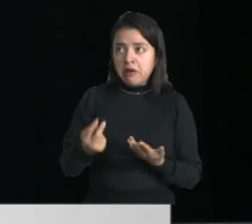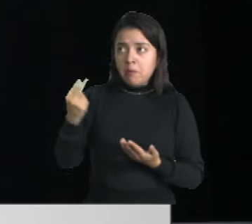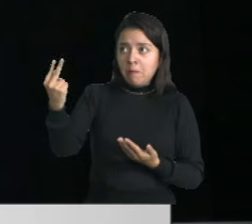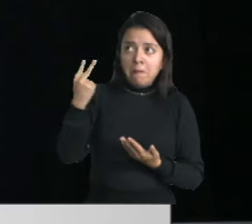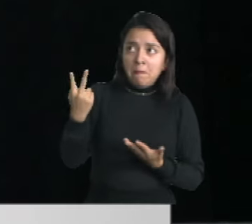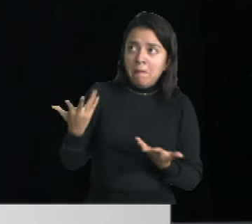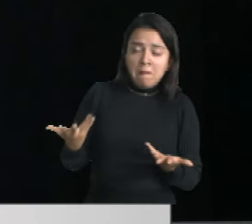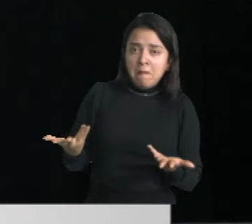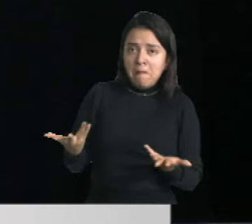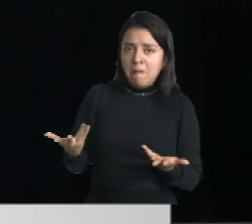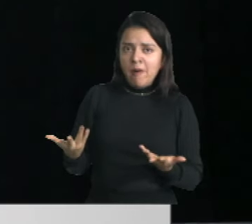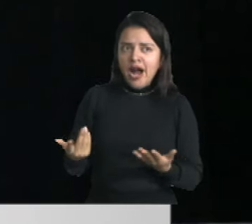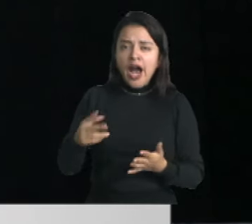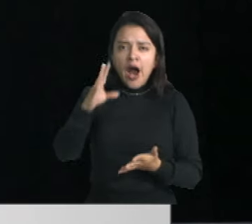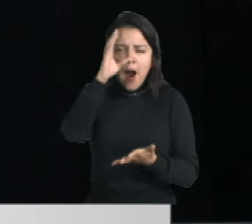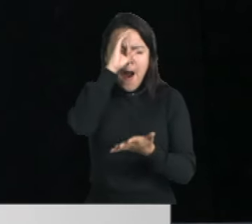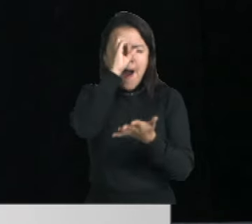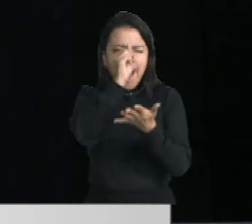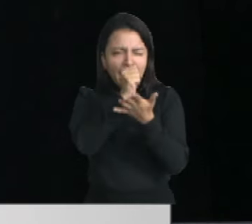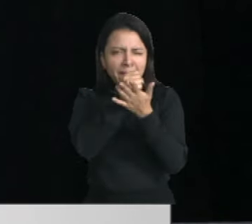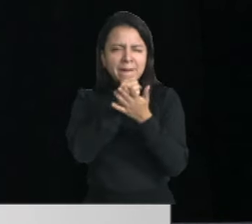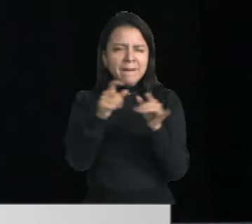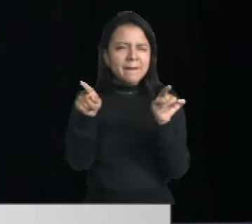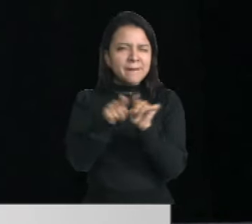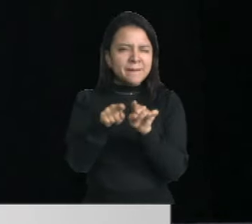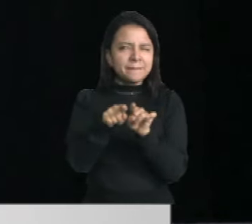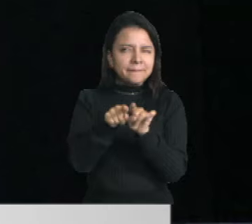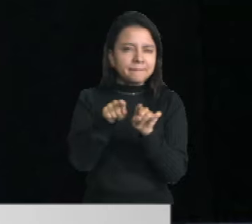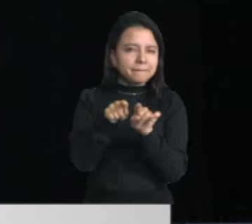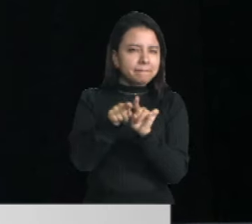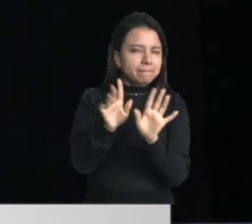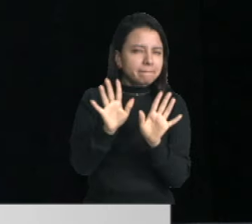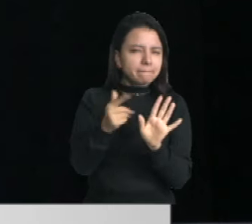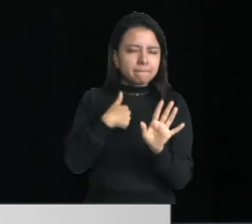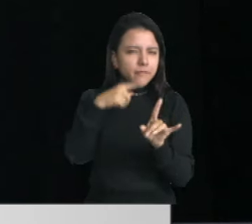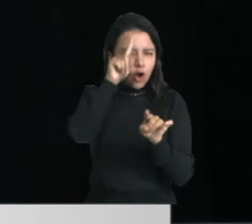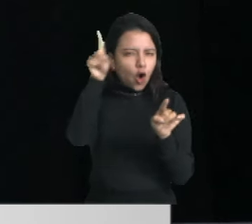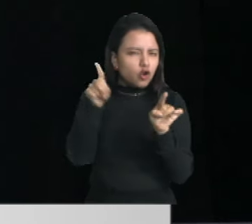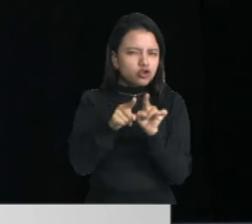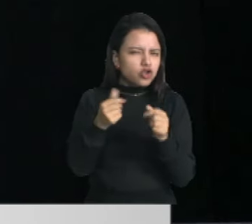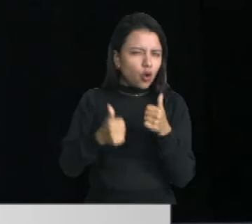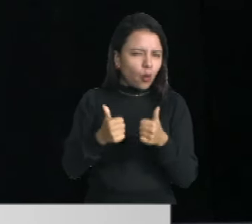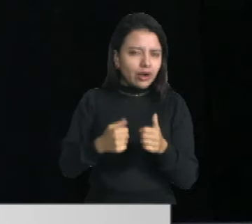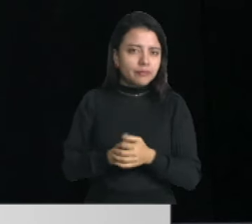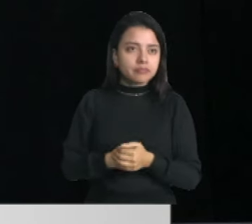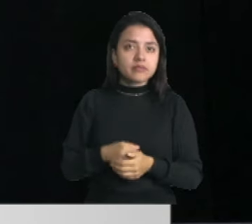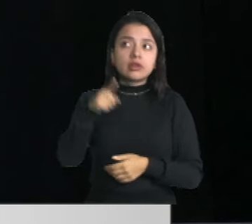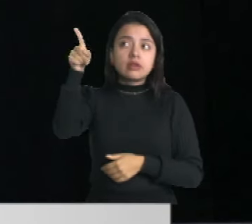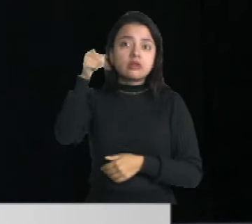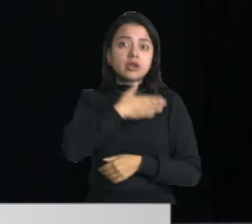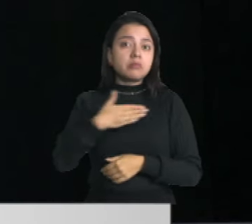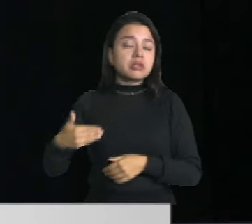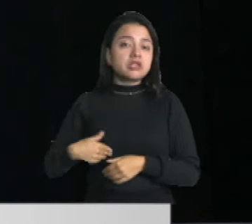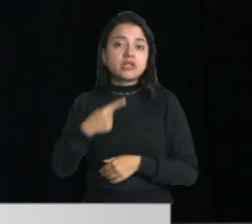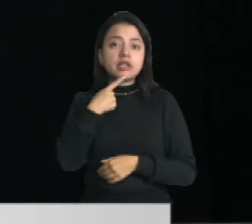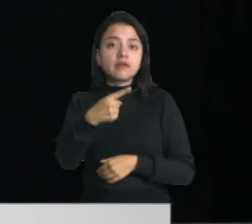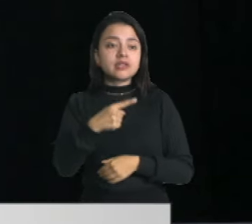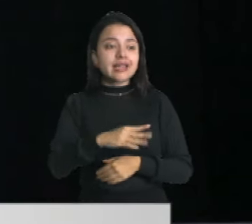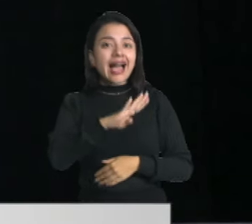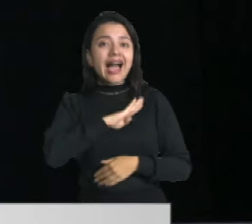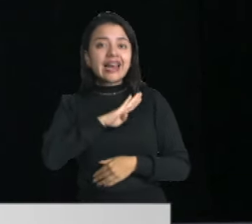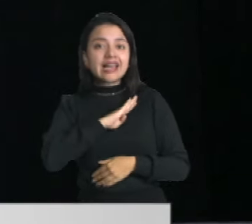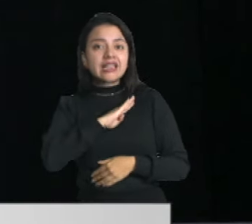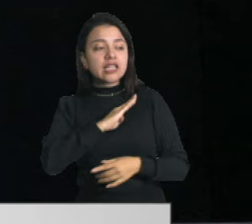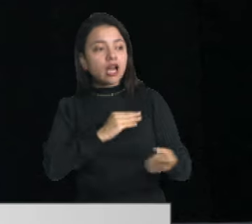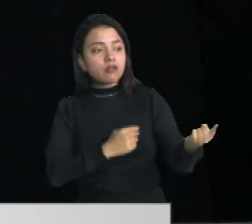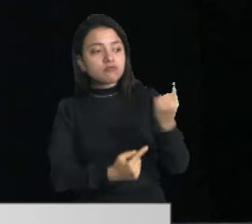conclusión de que el presidente debe tener una lista así como esta, donde tiene pues los gobernantes